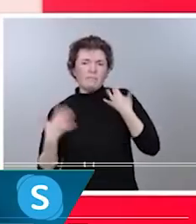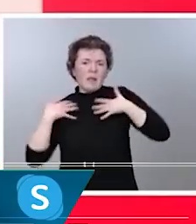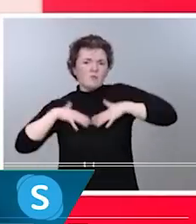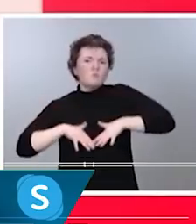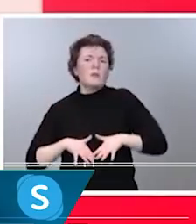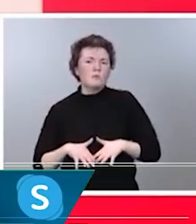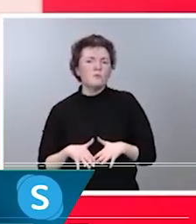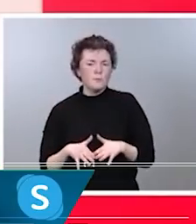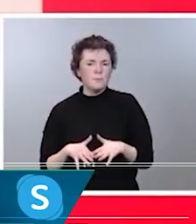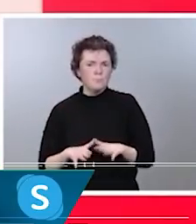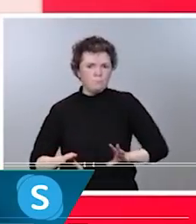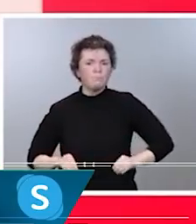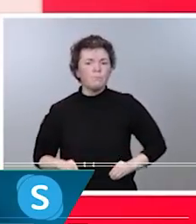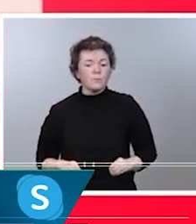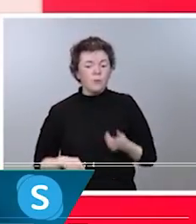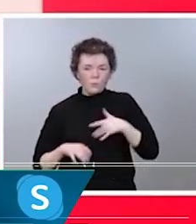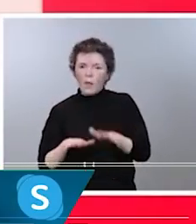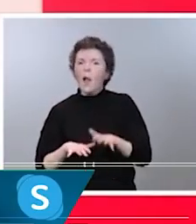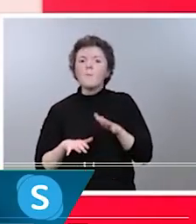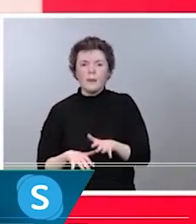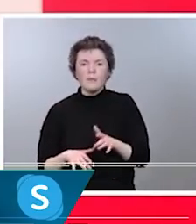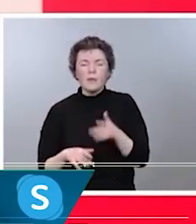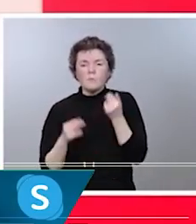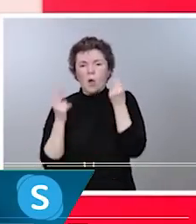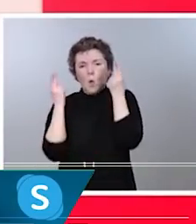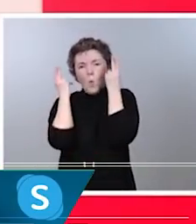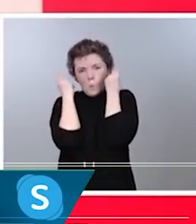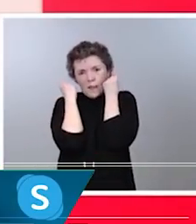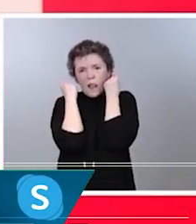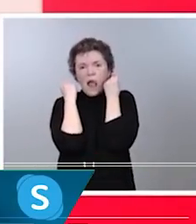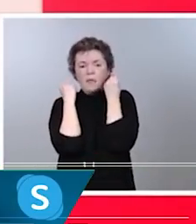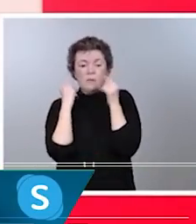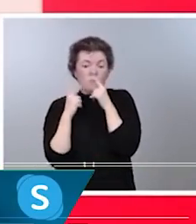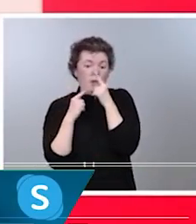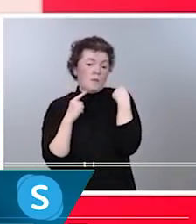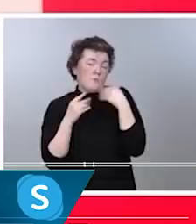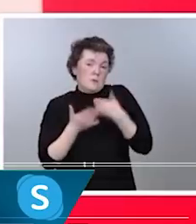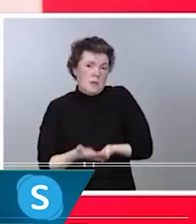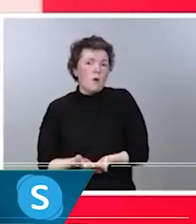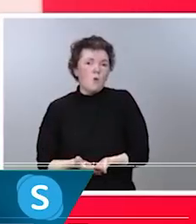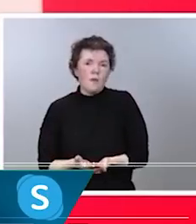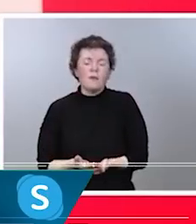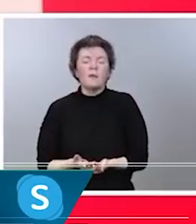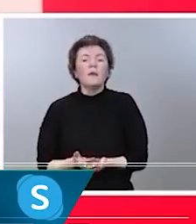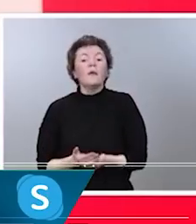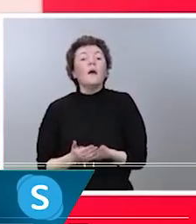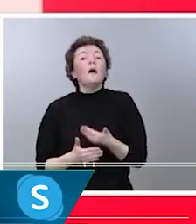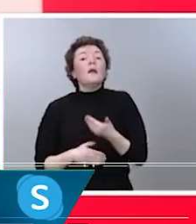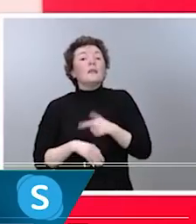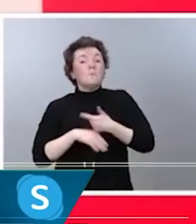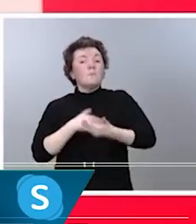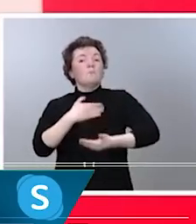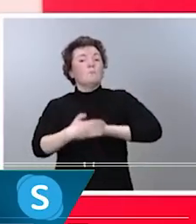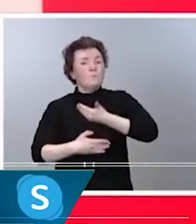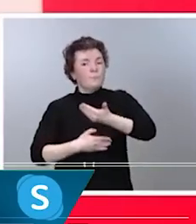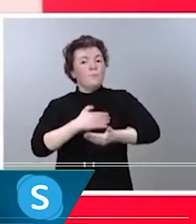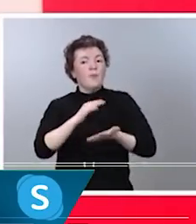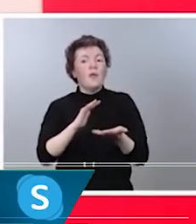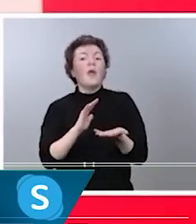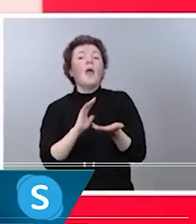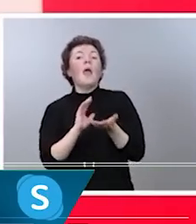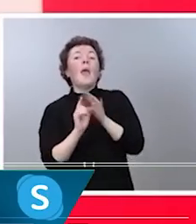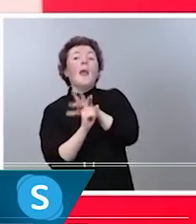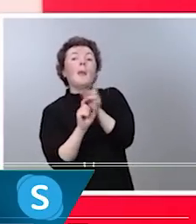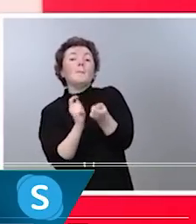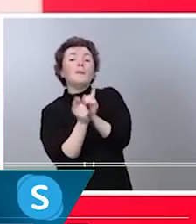toda la jornada. Entonces, lo de ayer tuvo varios sentidos, porque fíjate lo fácil que hubiera sido que se hubiera esperado a la reunión de hoy de